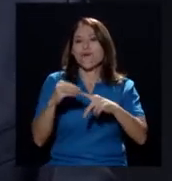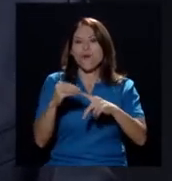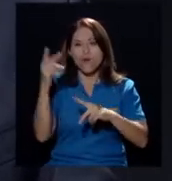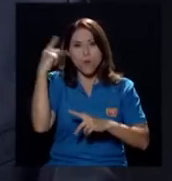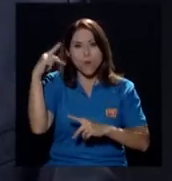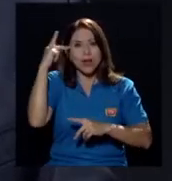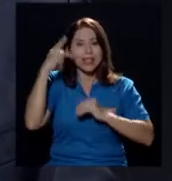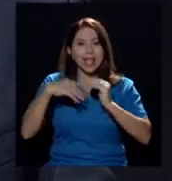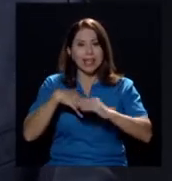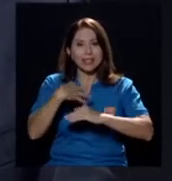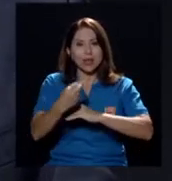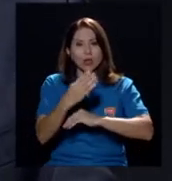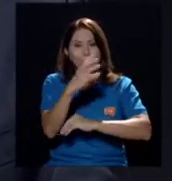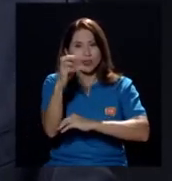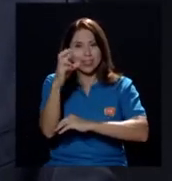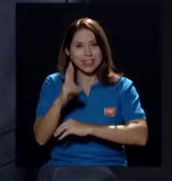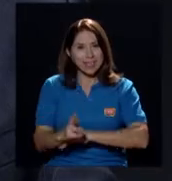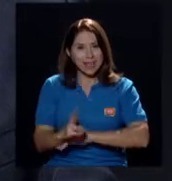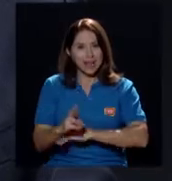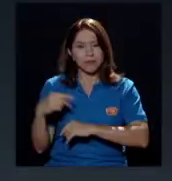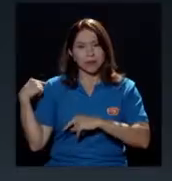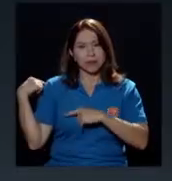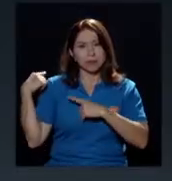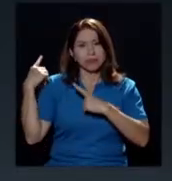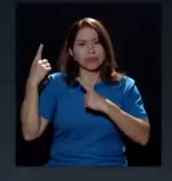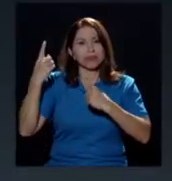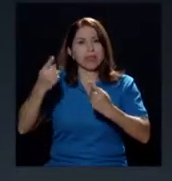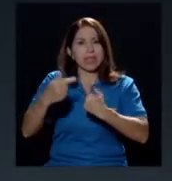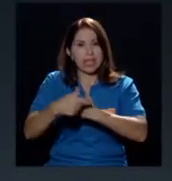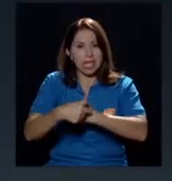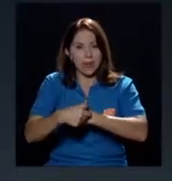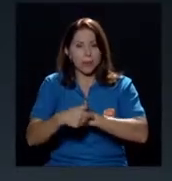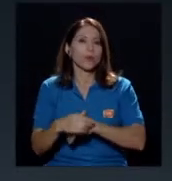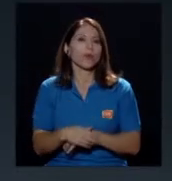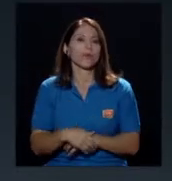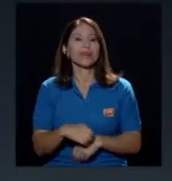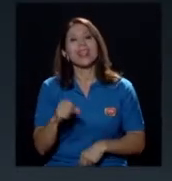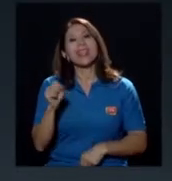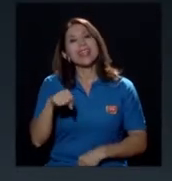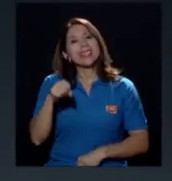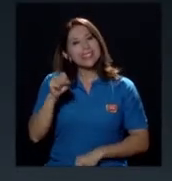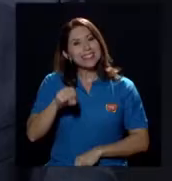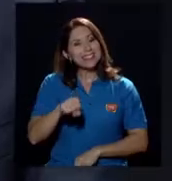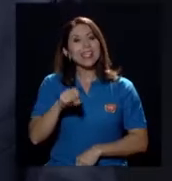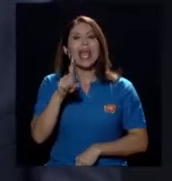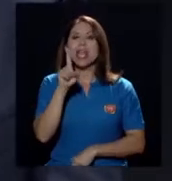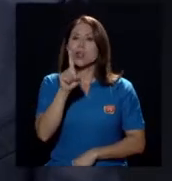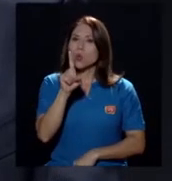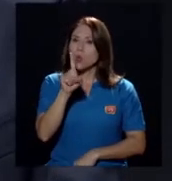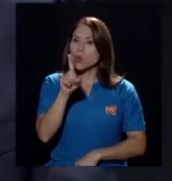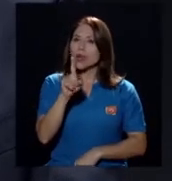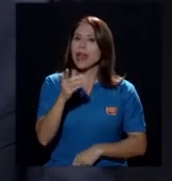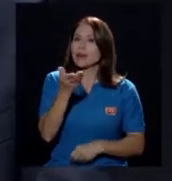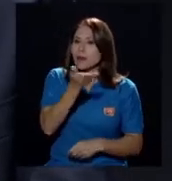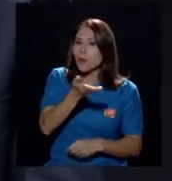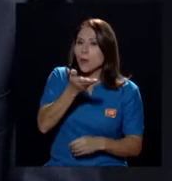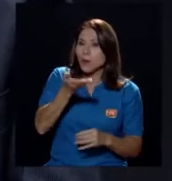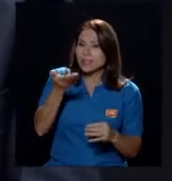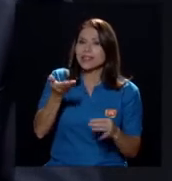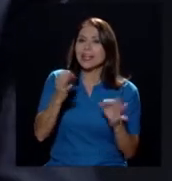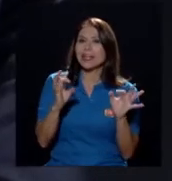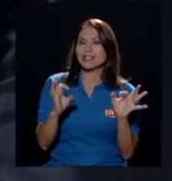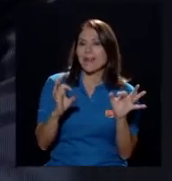exterior de costa rica a lo largo del tiempo y si hay digamos que un detalle en relación con el resto